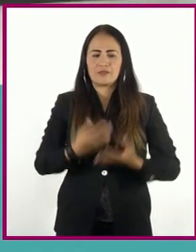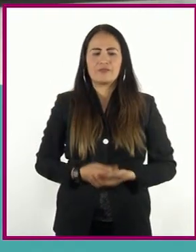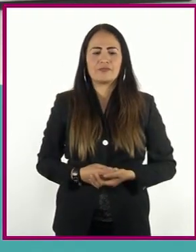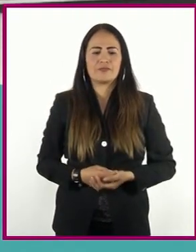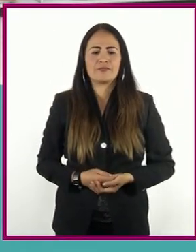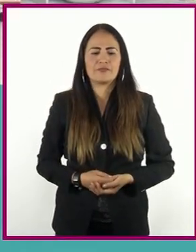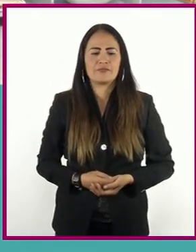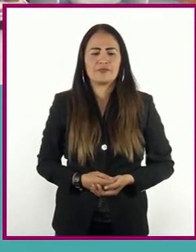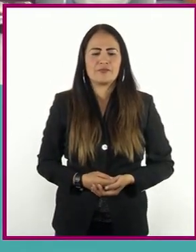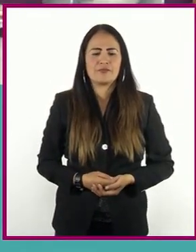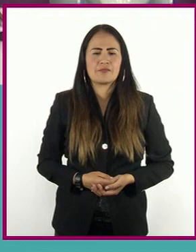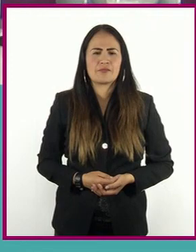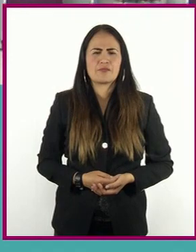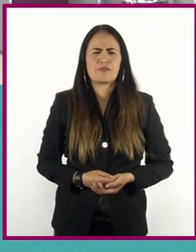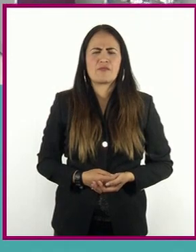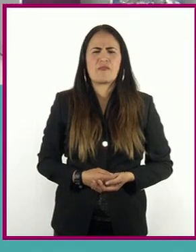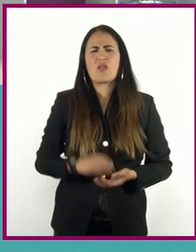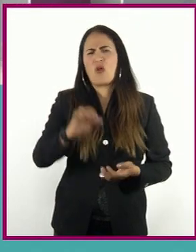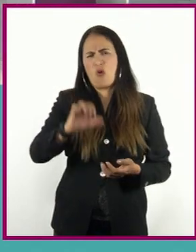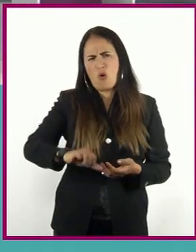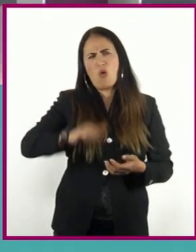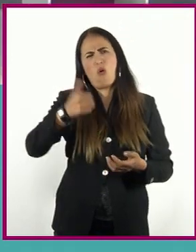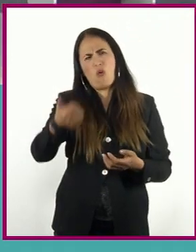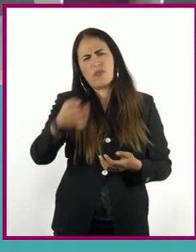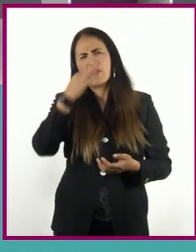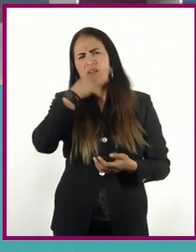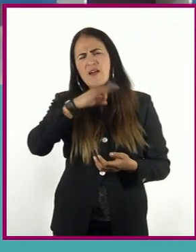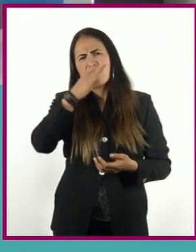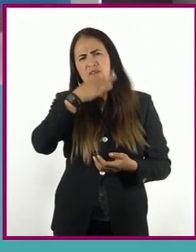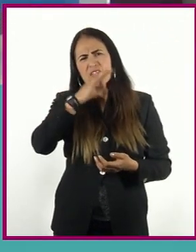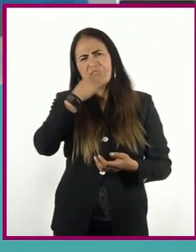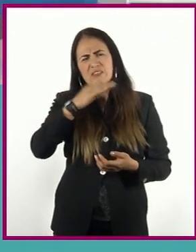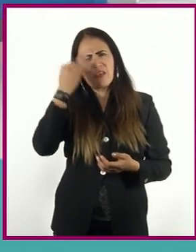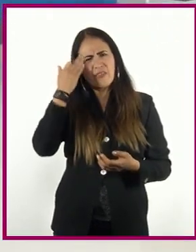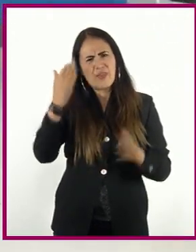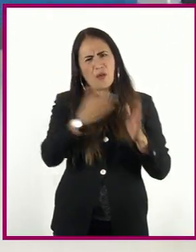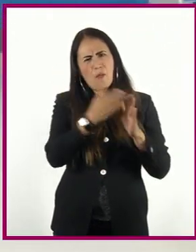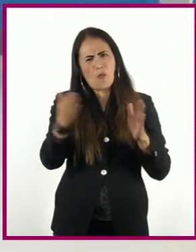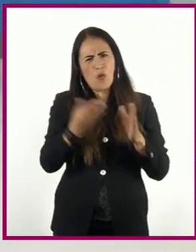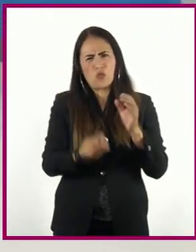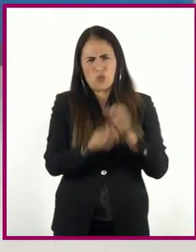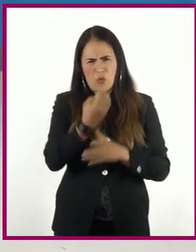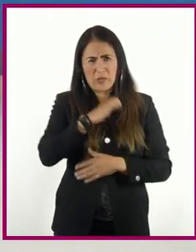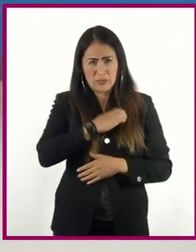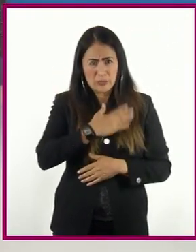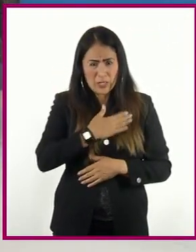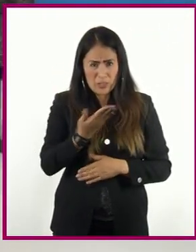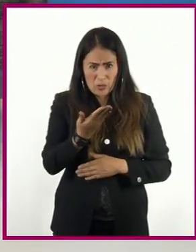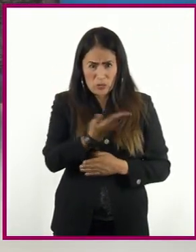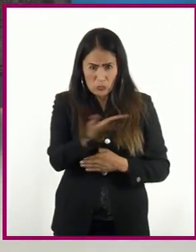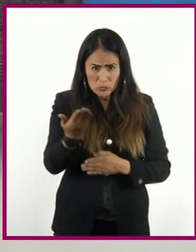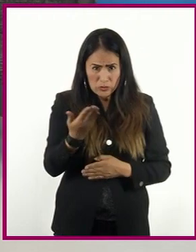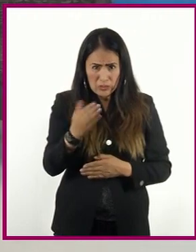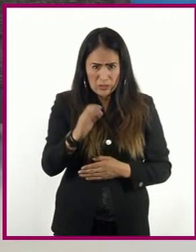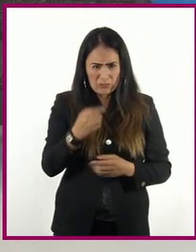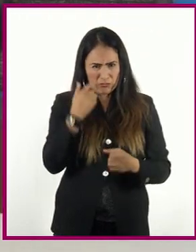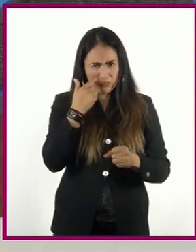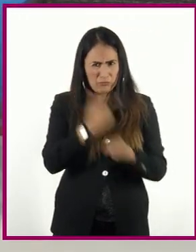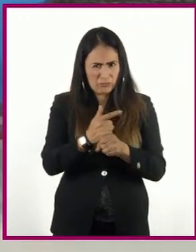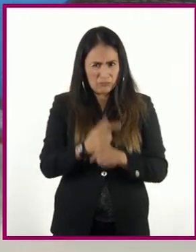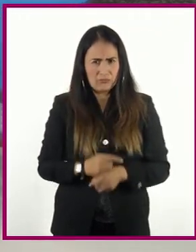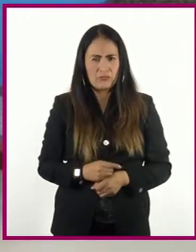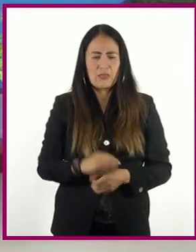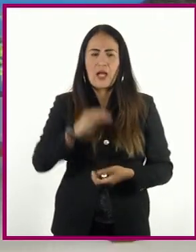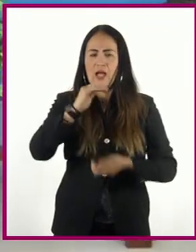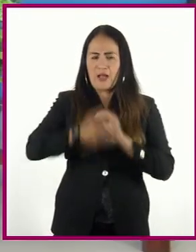¿Ubican alguna otra tradición que provenga de la época colonial? Antes de despedirnos, es momento de